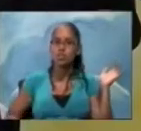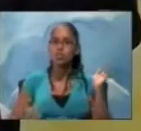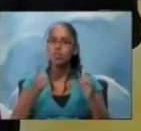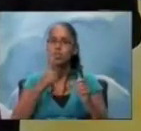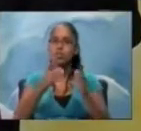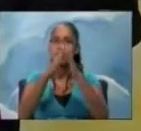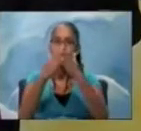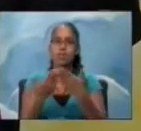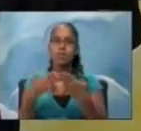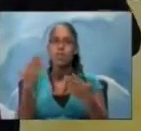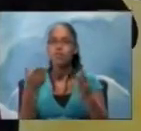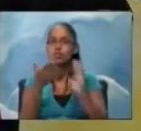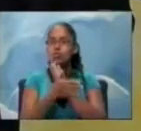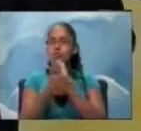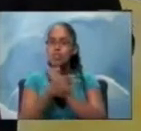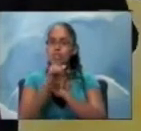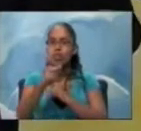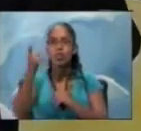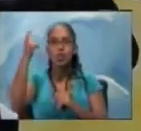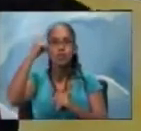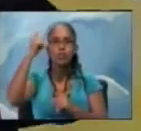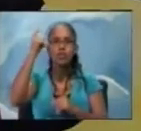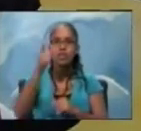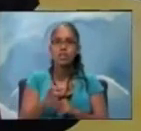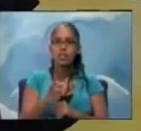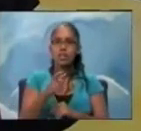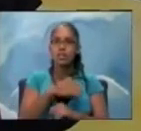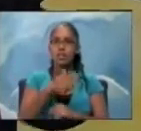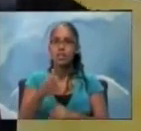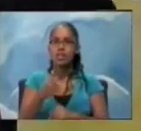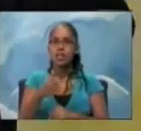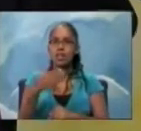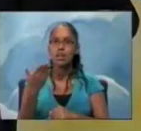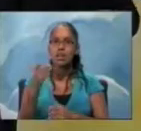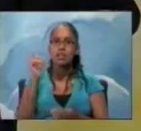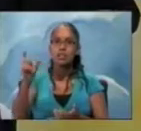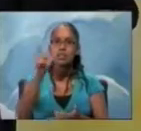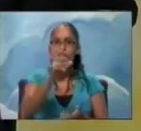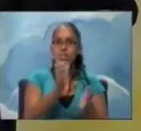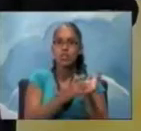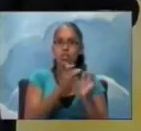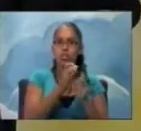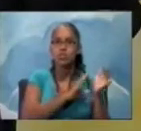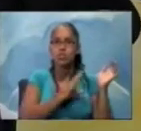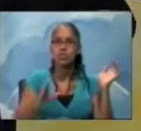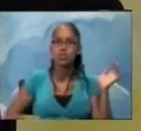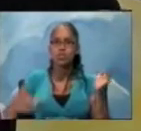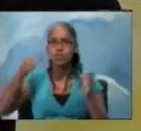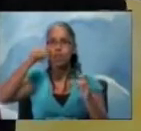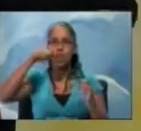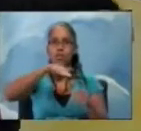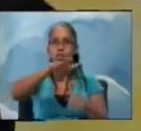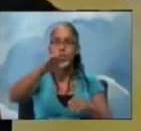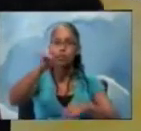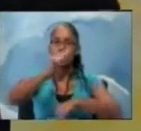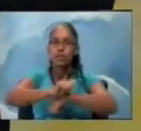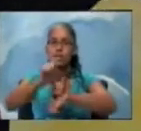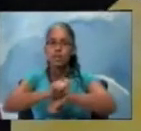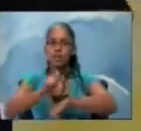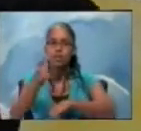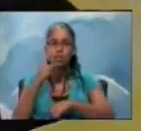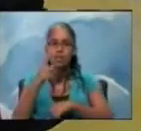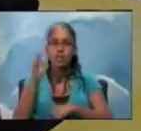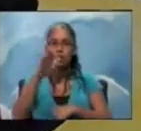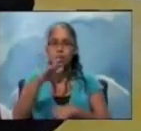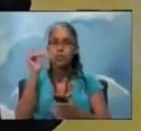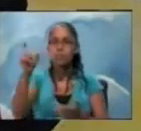escritura, sucedió que un día, siempre hay un día que debe suceder una cosa, que enseñando Jesús al pueblo en el templo, fíjese que le estaba enseñando ¿a